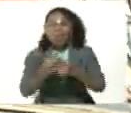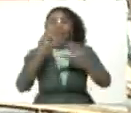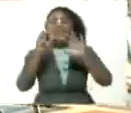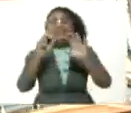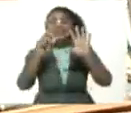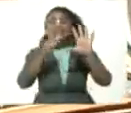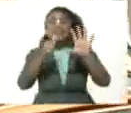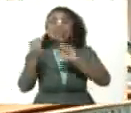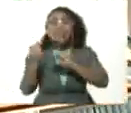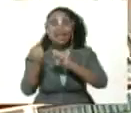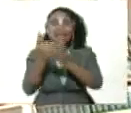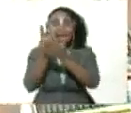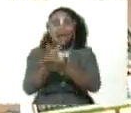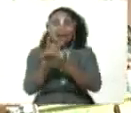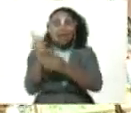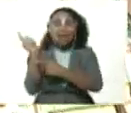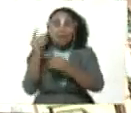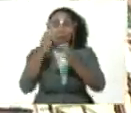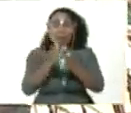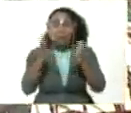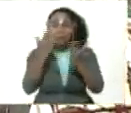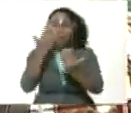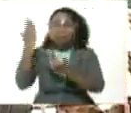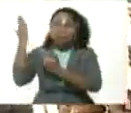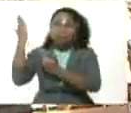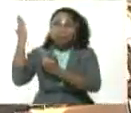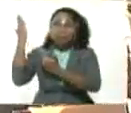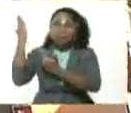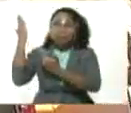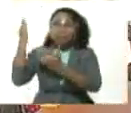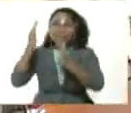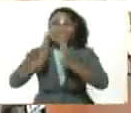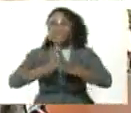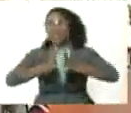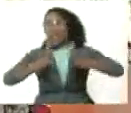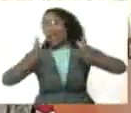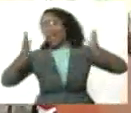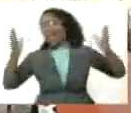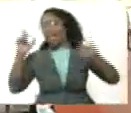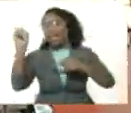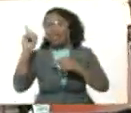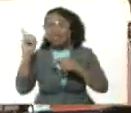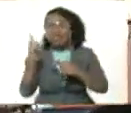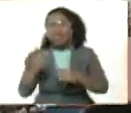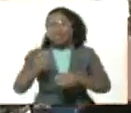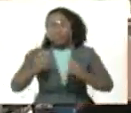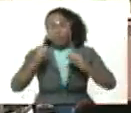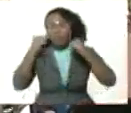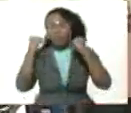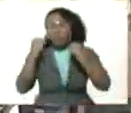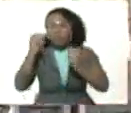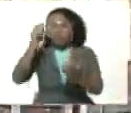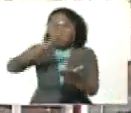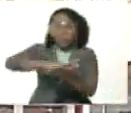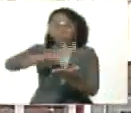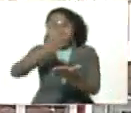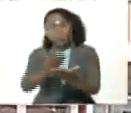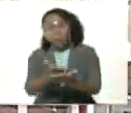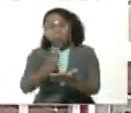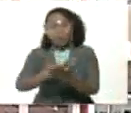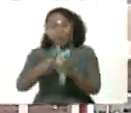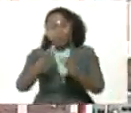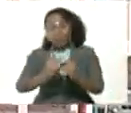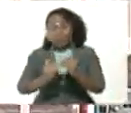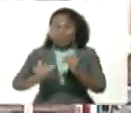kilos. Mire, esto es un tostador gigante, Delcy, Cilia. Un super tostador, pues. Aquí, acompáñenme. Versión